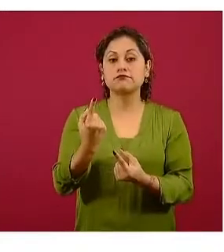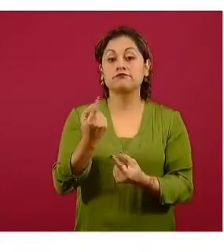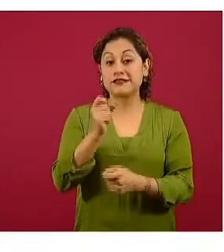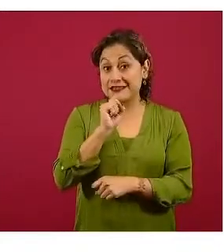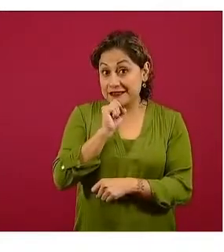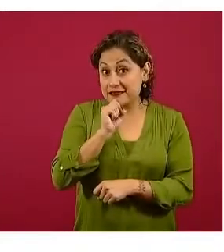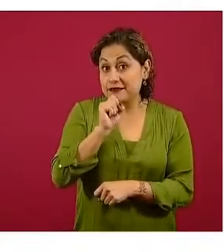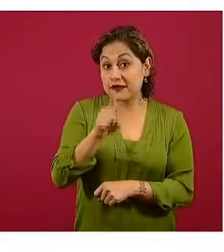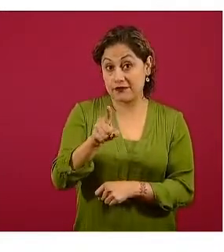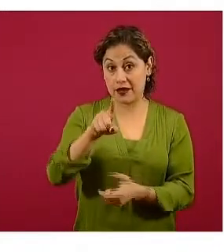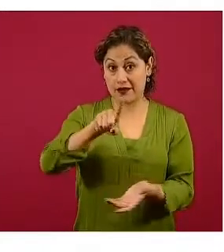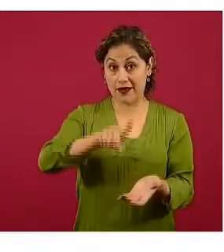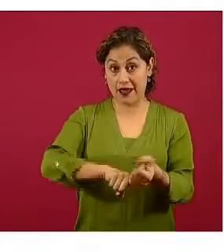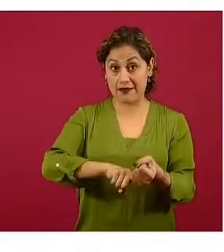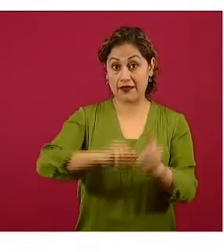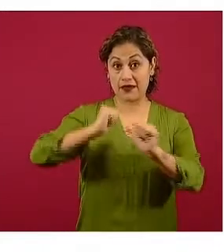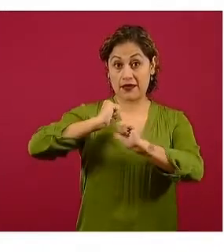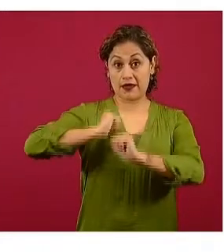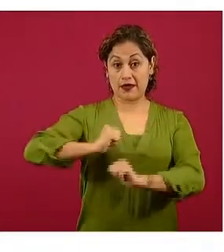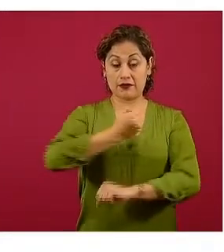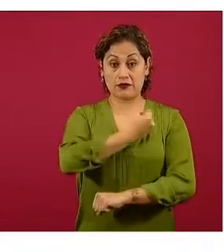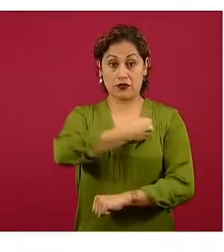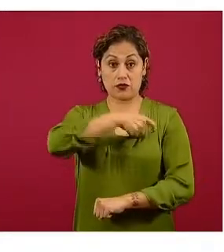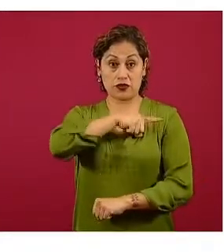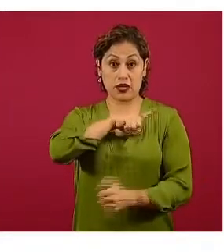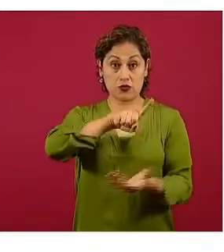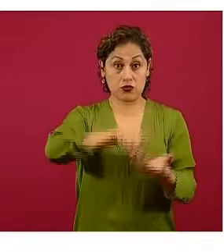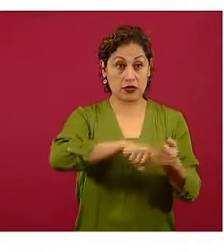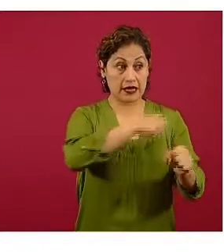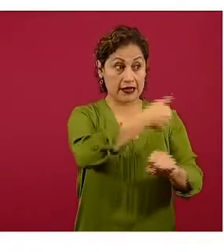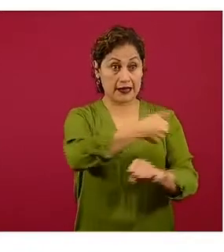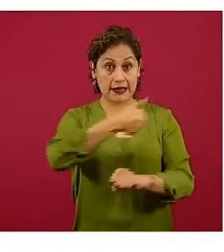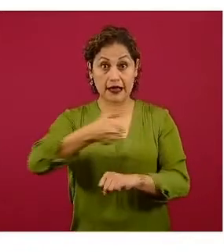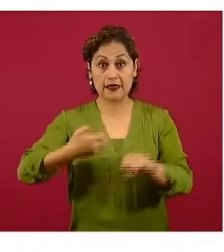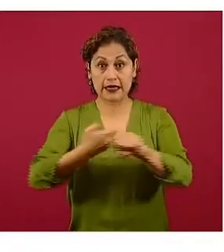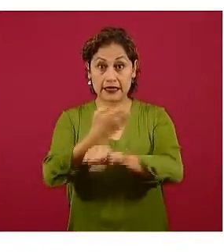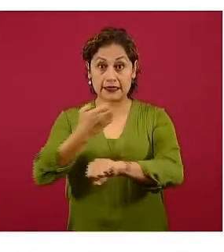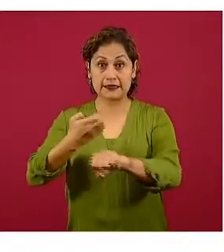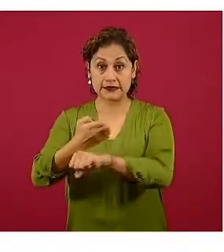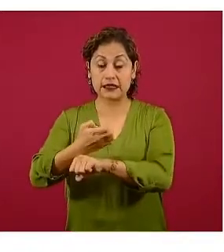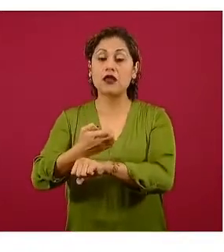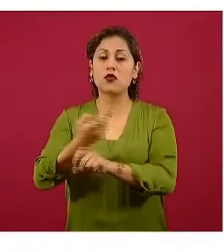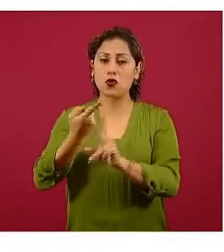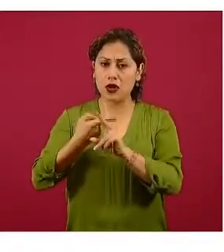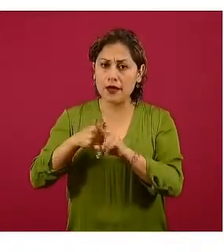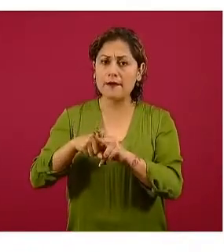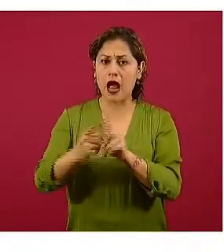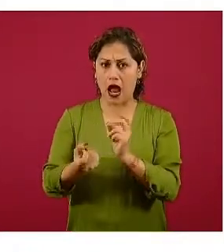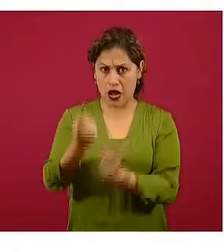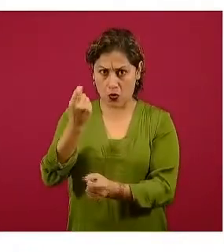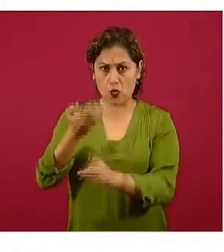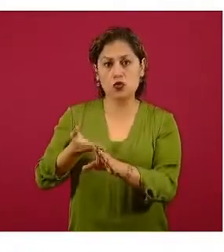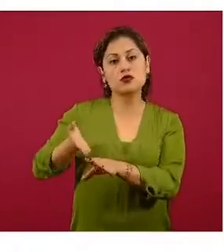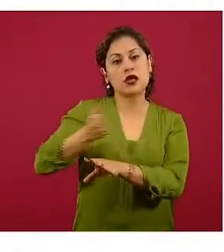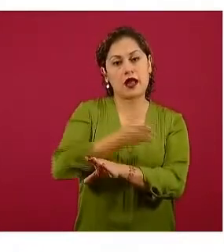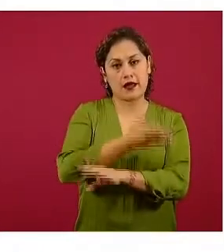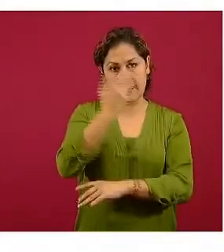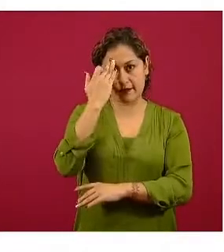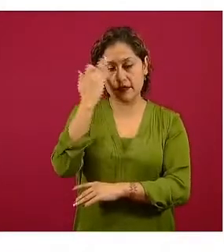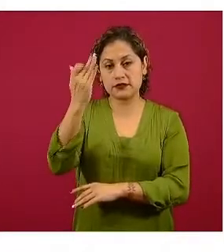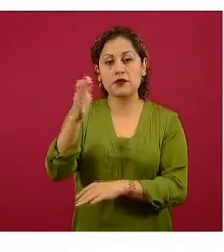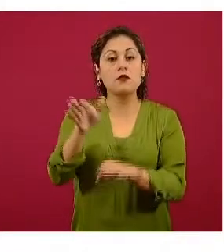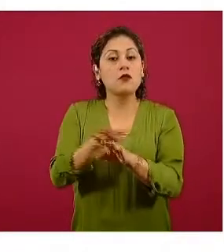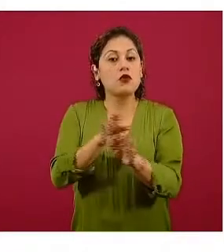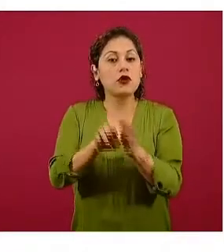también autoridades sanitarias, decidieron iniciar con el mismo en días previos. Específicamente nos referimos a la Ciudad